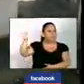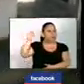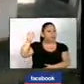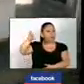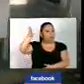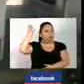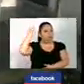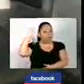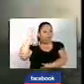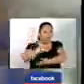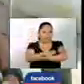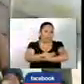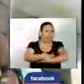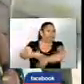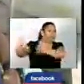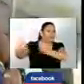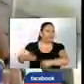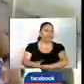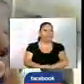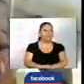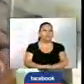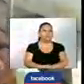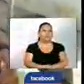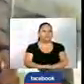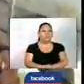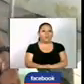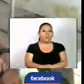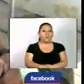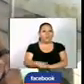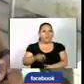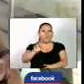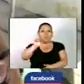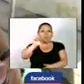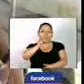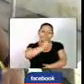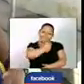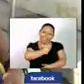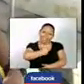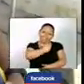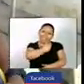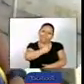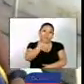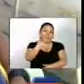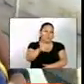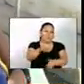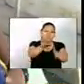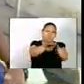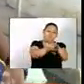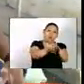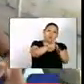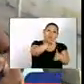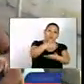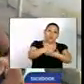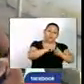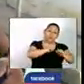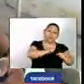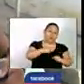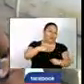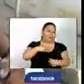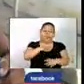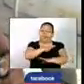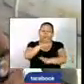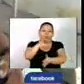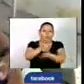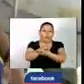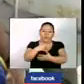arrebatado de sus brazos porque han sido tres dolores dos tres enterrados y él ya no ya mi cuerpo